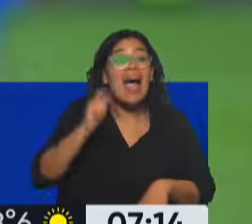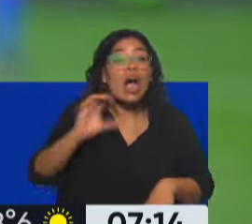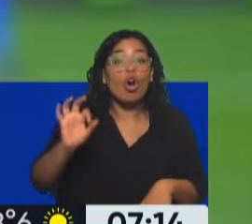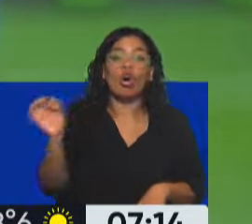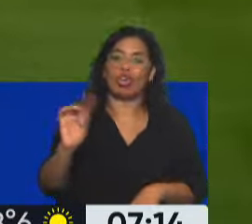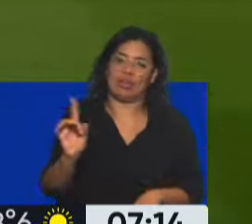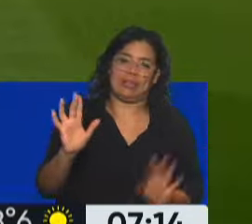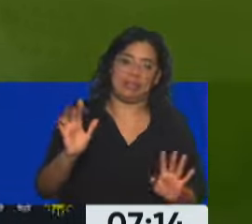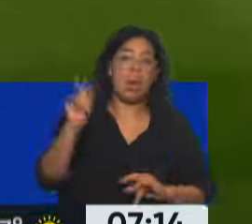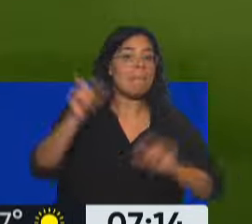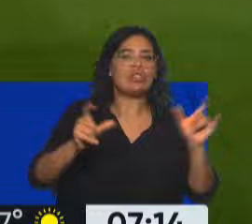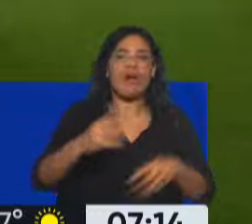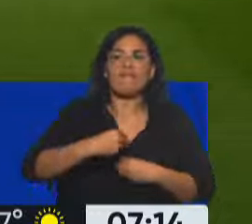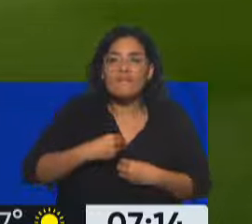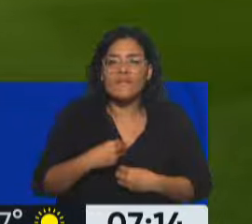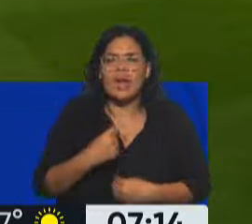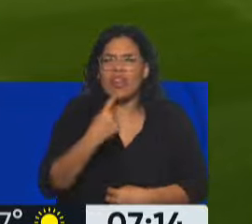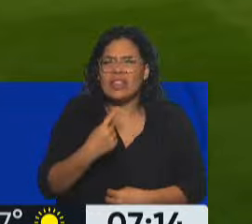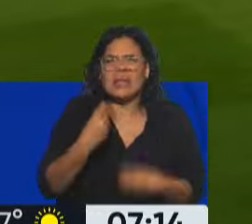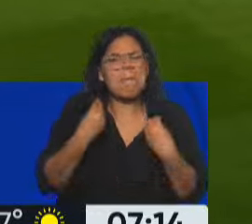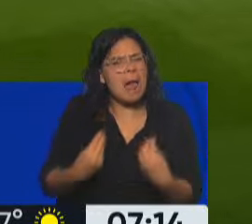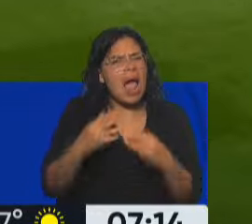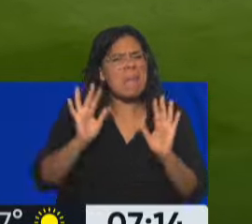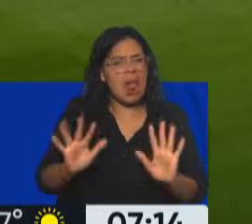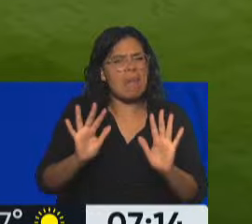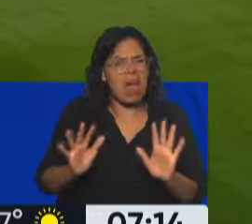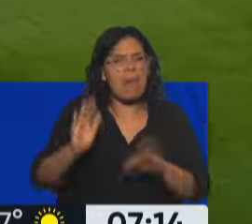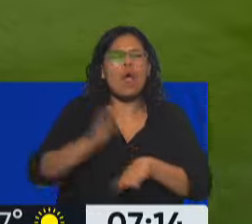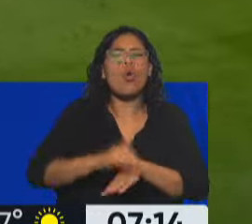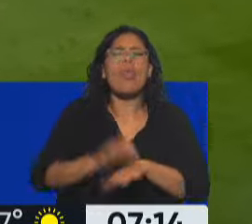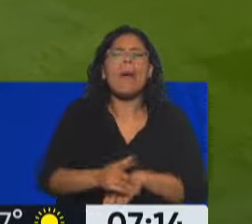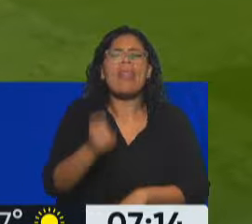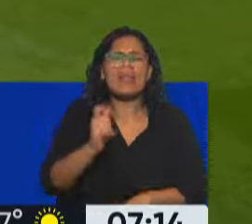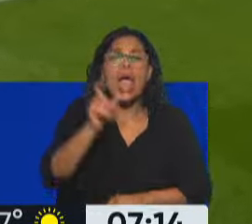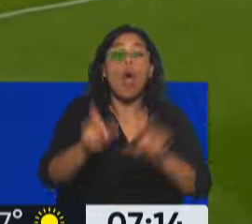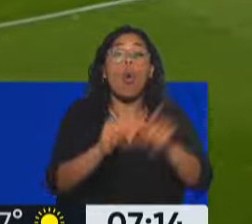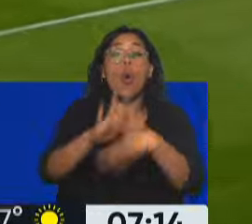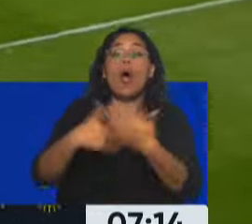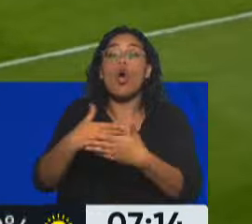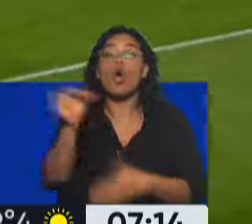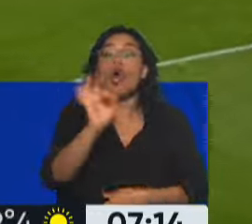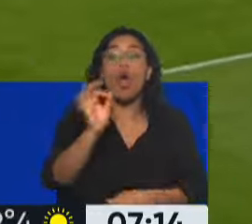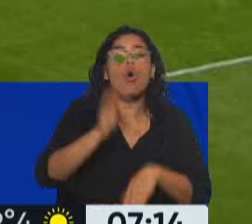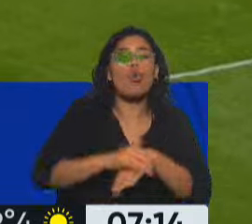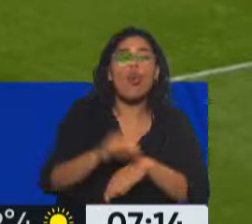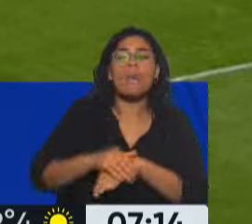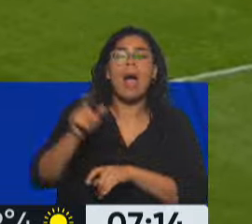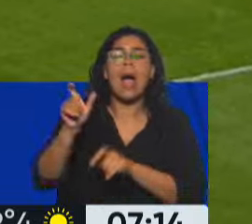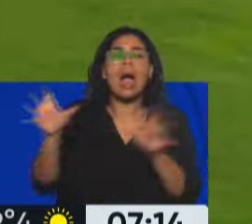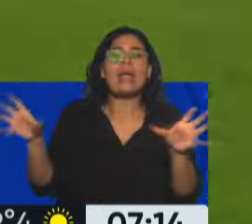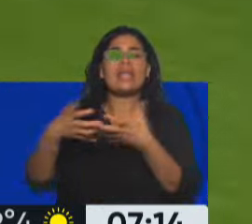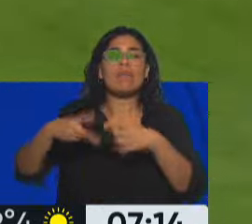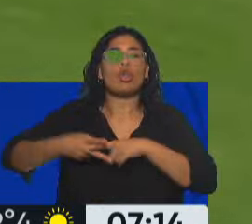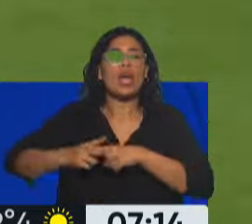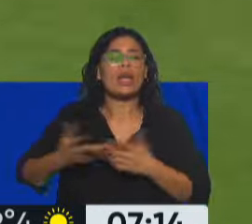preguntar, ¿son los técnicos claro. o son los jugadores? Sí, hay responsabilidad siempre de un entrenador que es quien pone a los jugadores